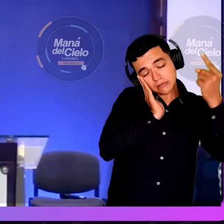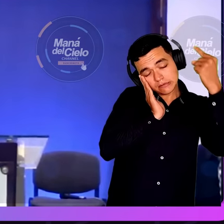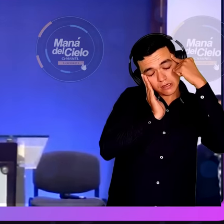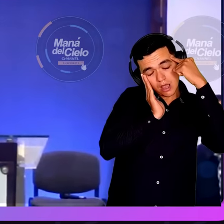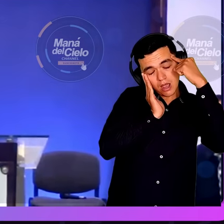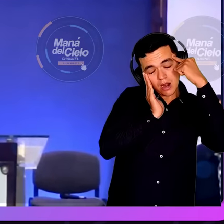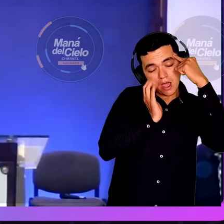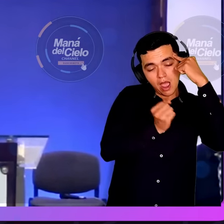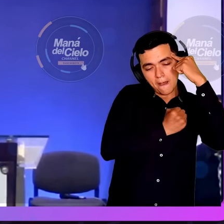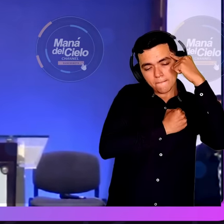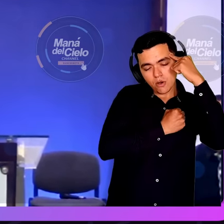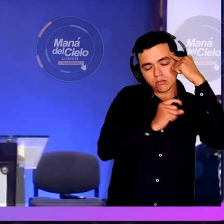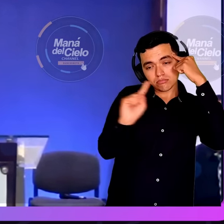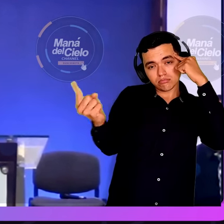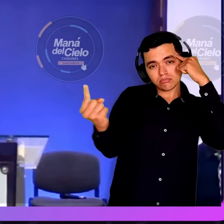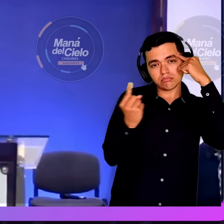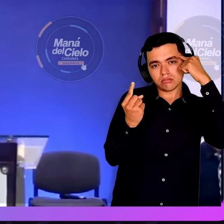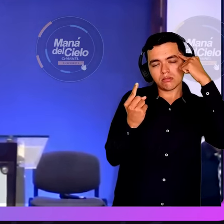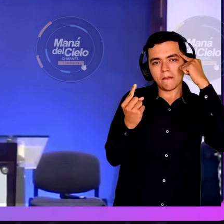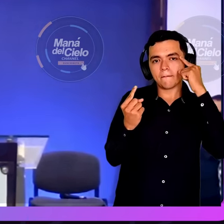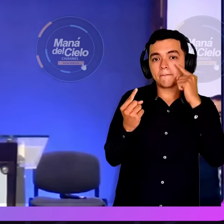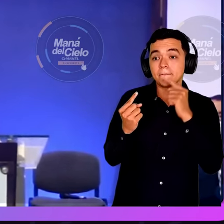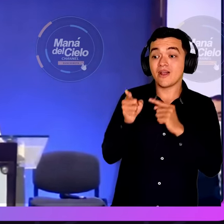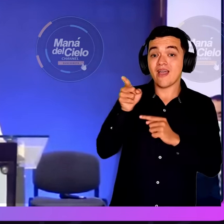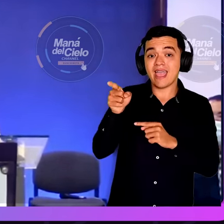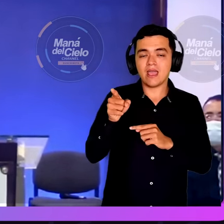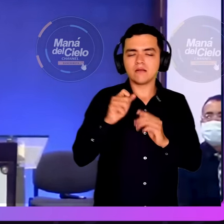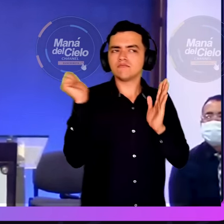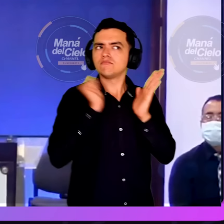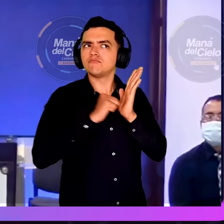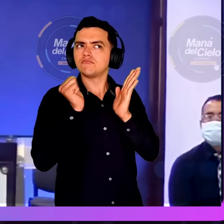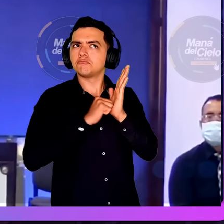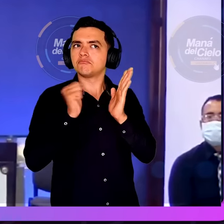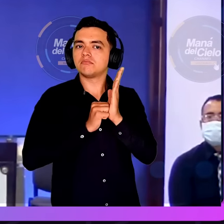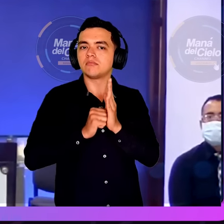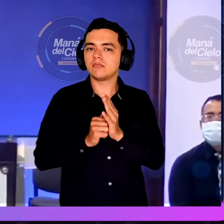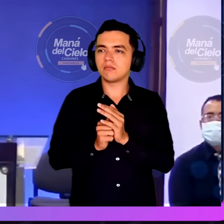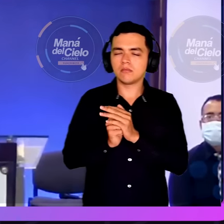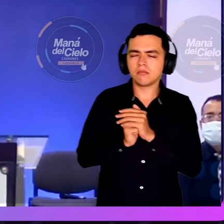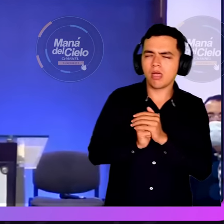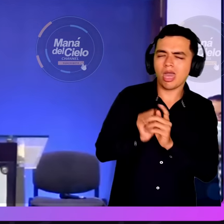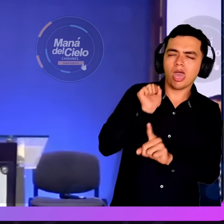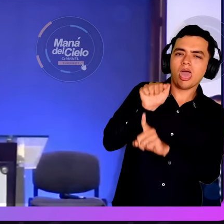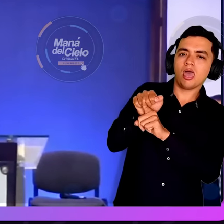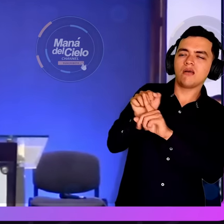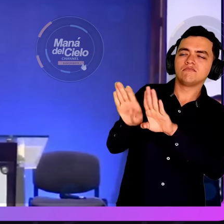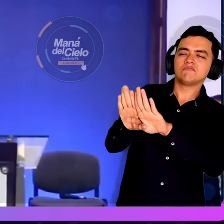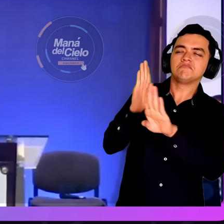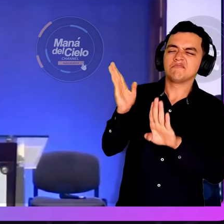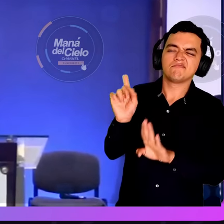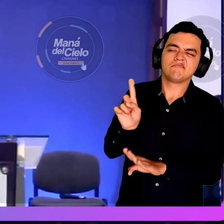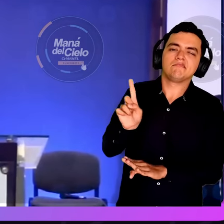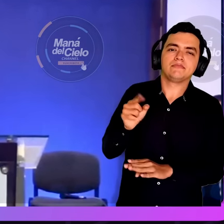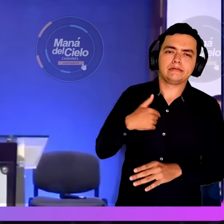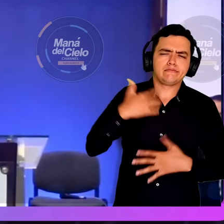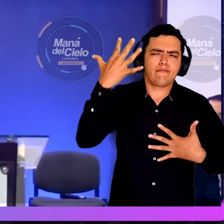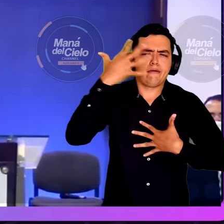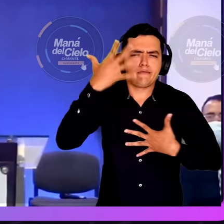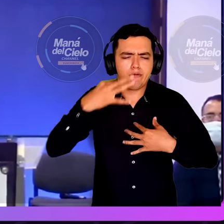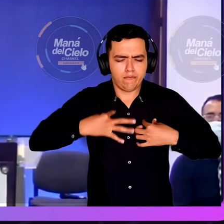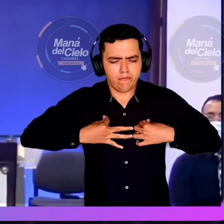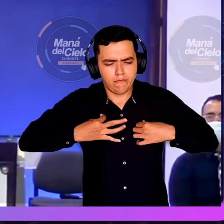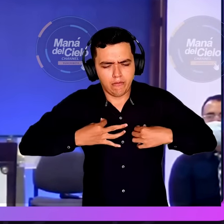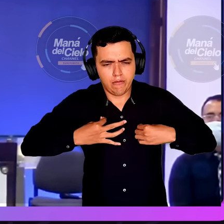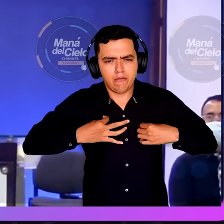Lo que uno no entiende es porque ella dice, yo dormía pero mi corazón velaba, es la voz de mi amado. O sea, aquí hay como algo hipócrita, hipócrita, como